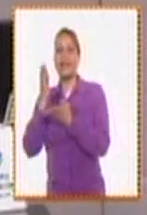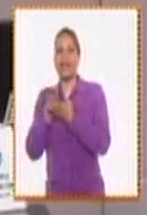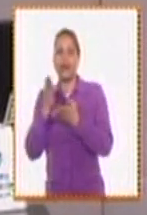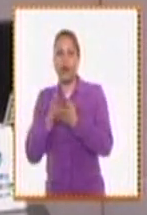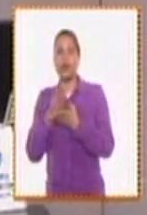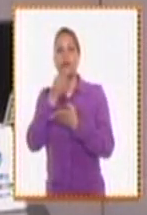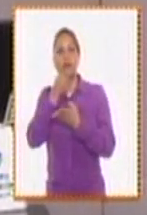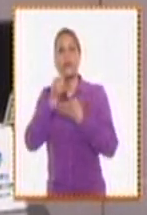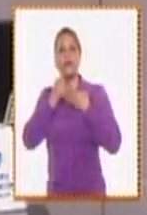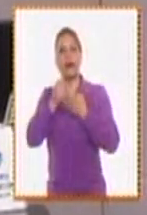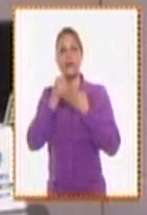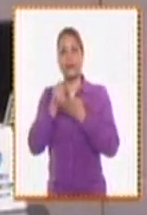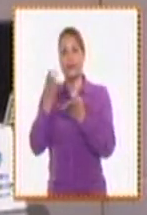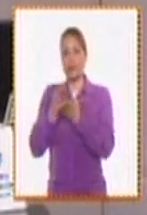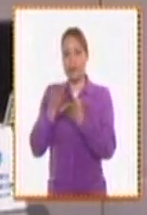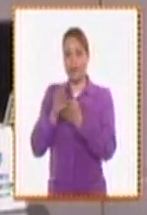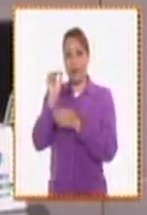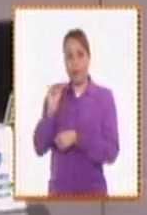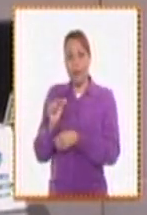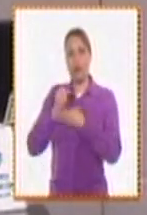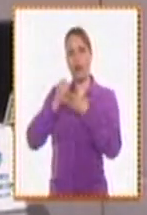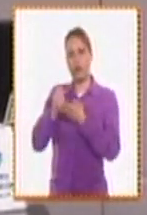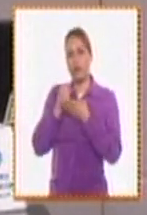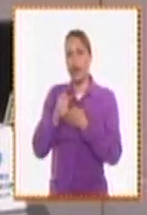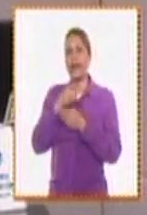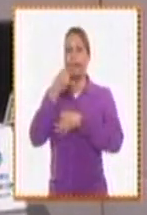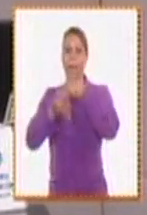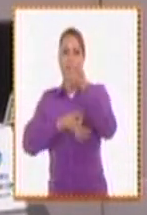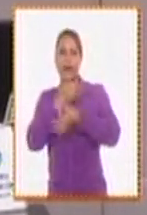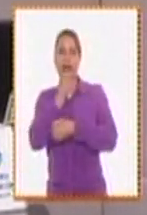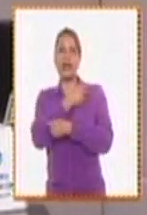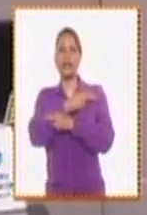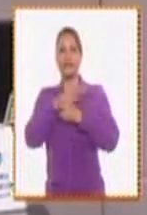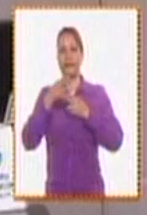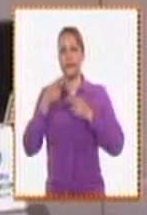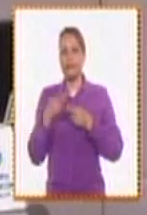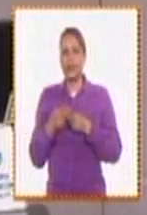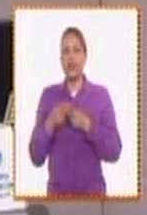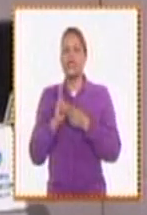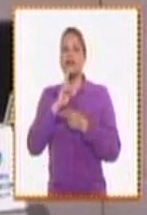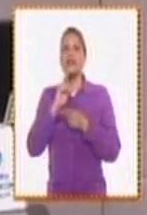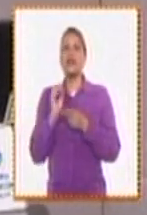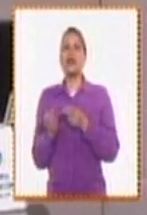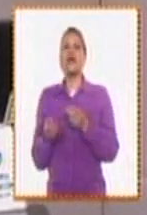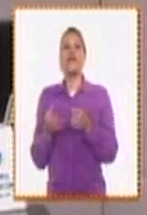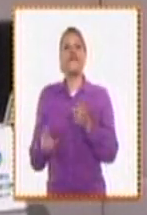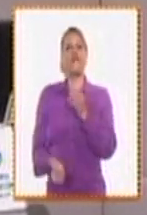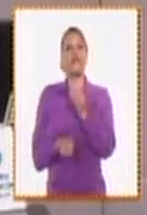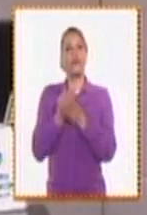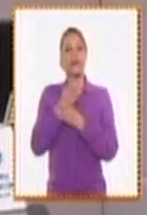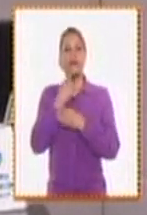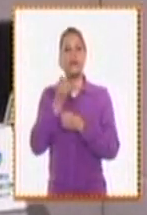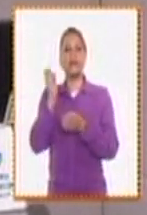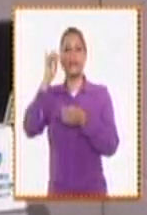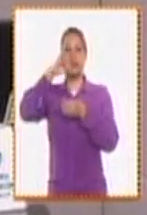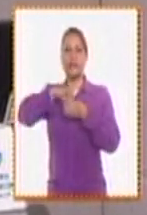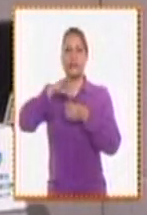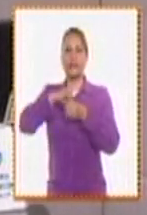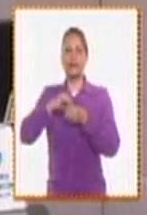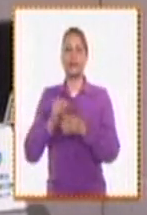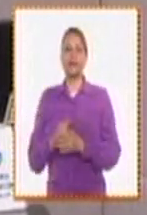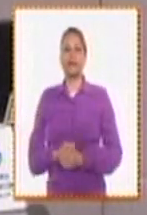los estudiantes en todo ese decursar de la vida, en todo ese movimiento en la formación integral y en la formación de sus propios valores.